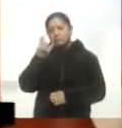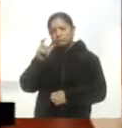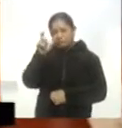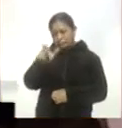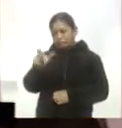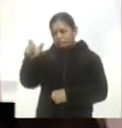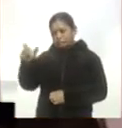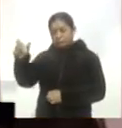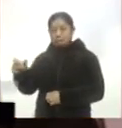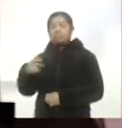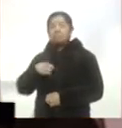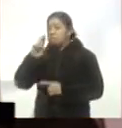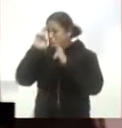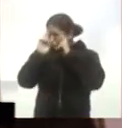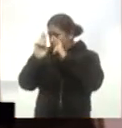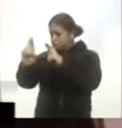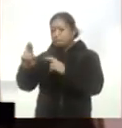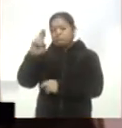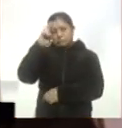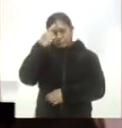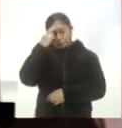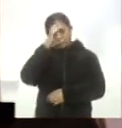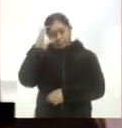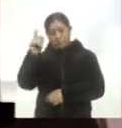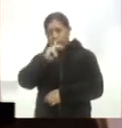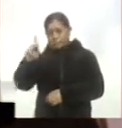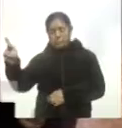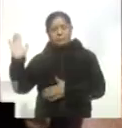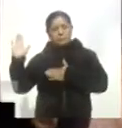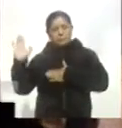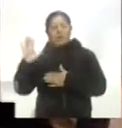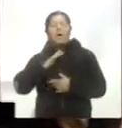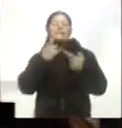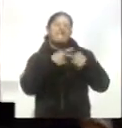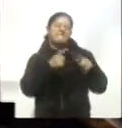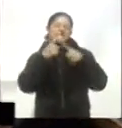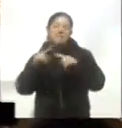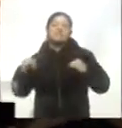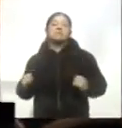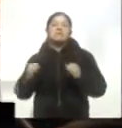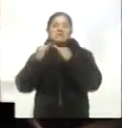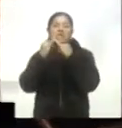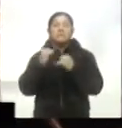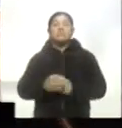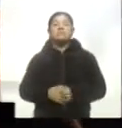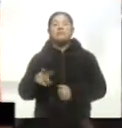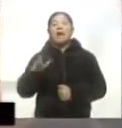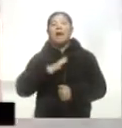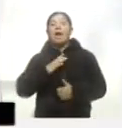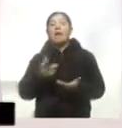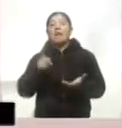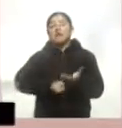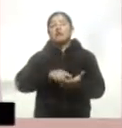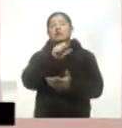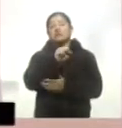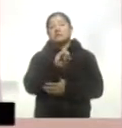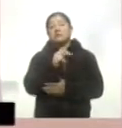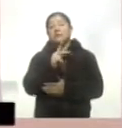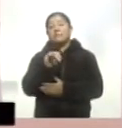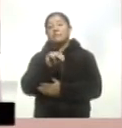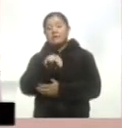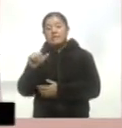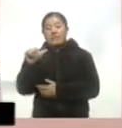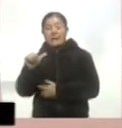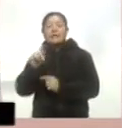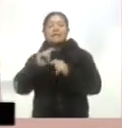cada uno de los representantes de las distintas dependencias e instituciones que conforman el CIPINA Tlaxcala. Que esta toma